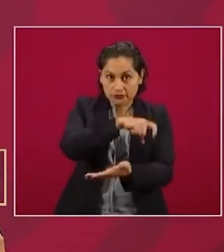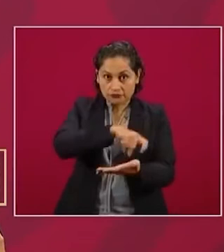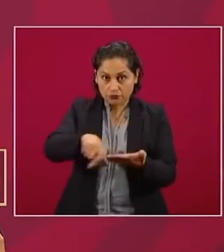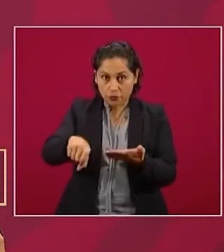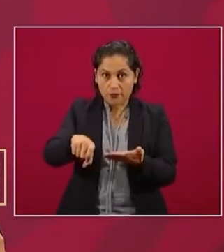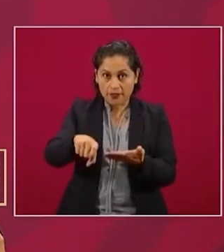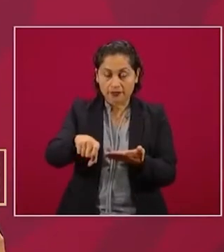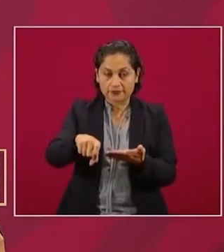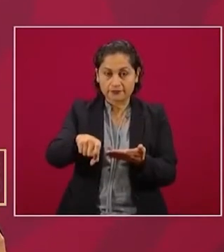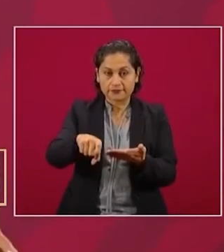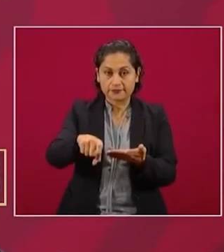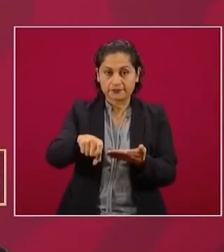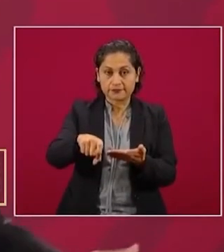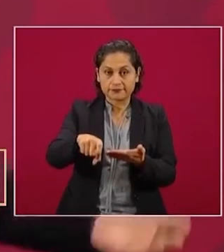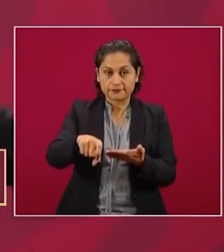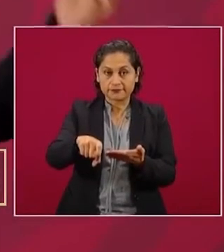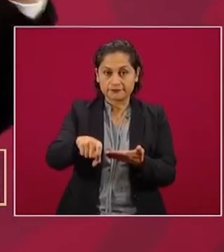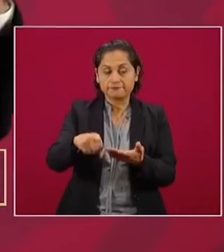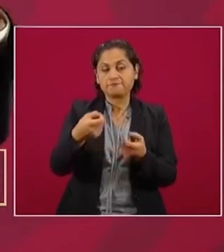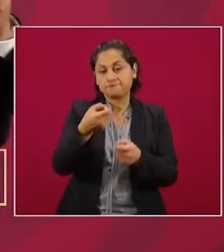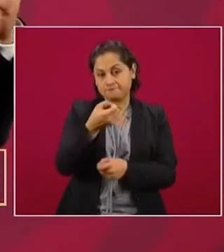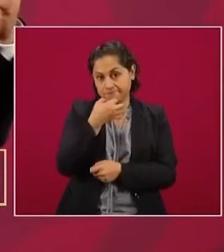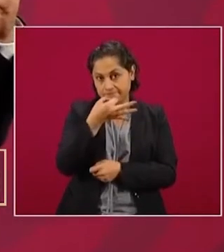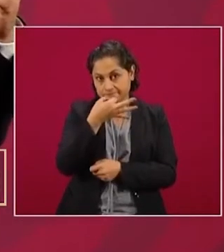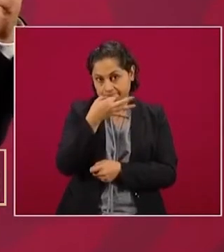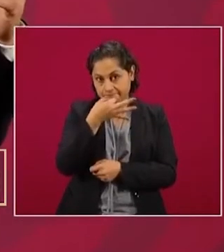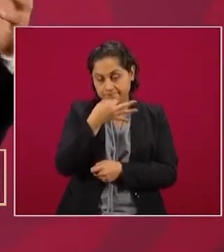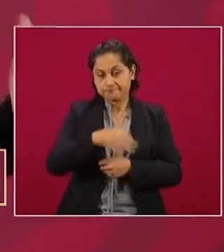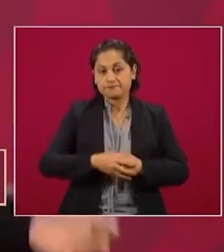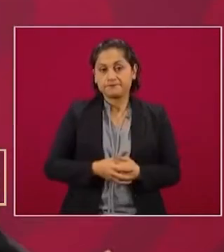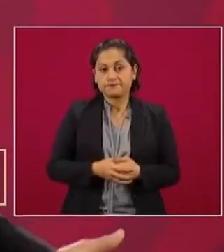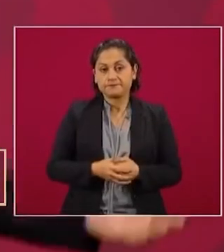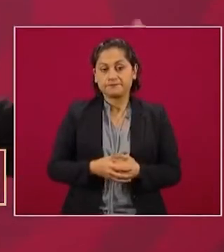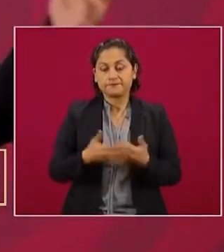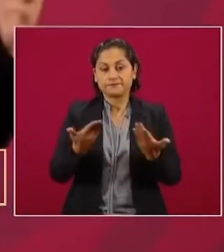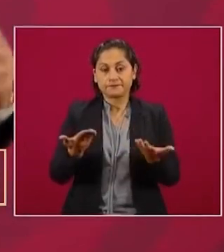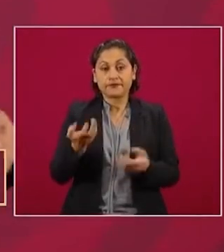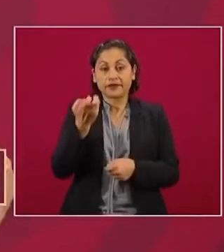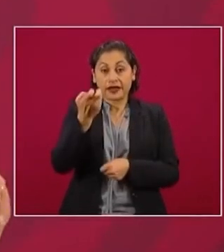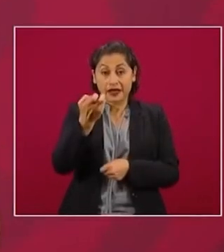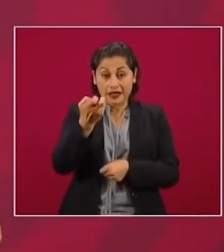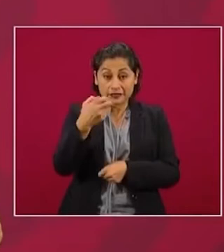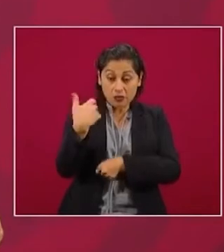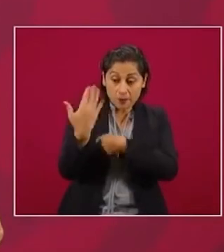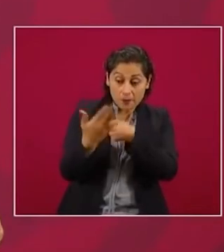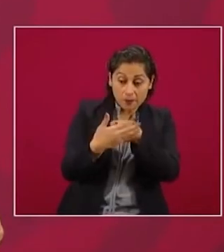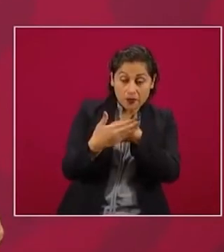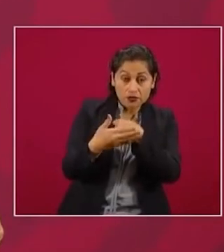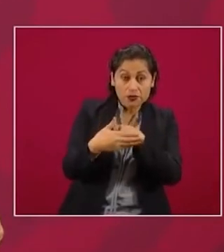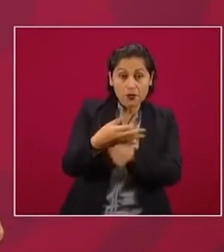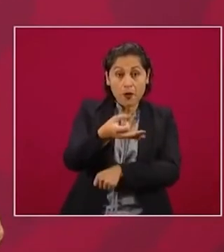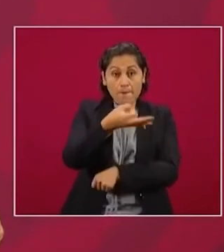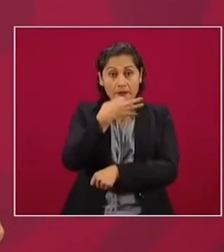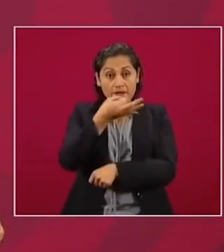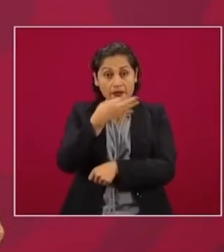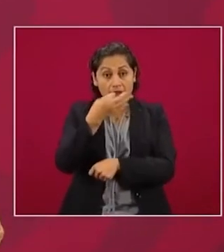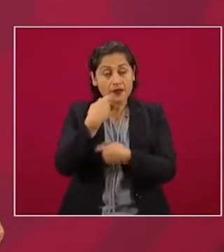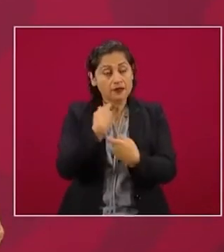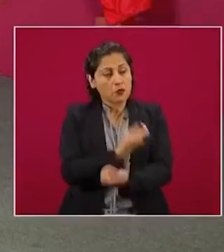para el abasto de los medicamentos. No van a faltar los medicamentos